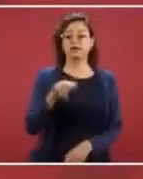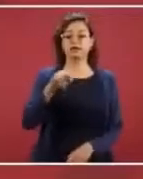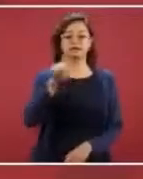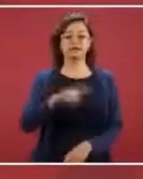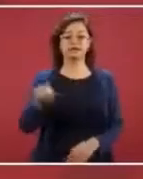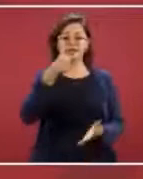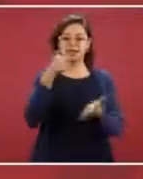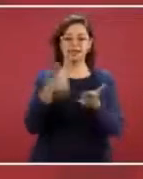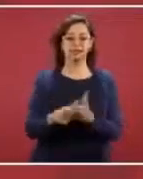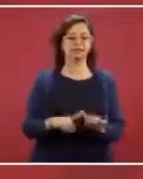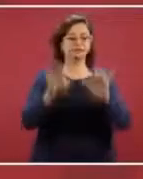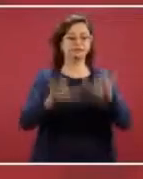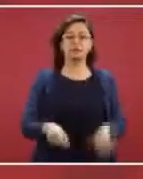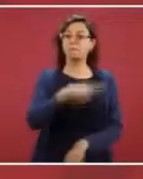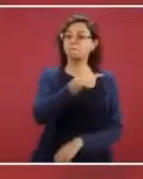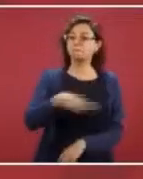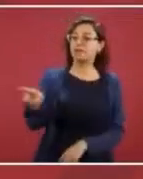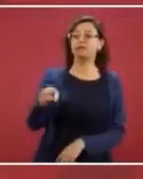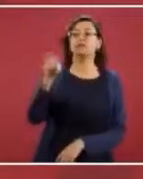y